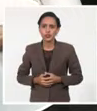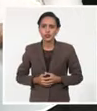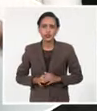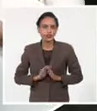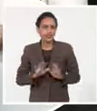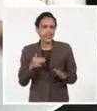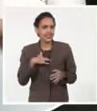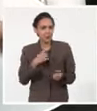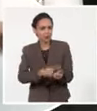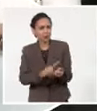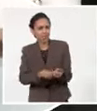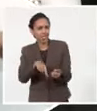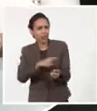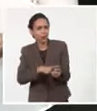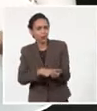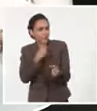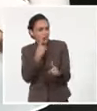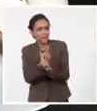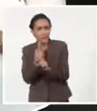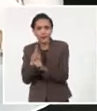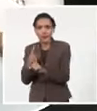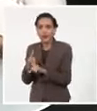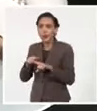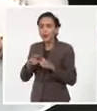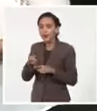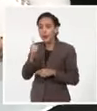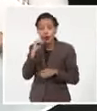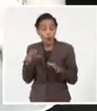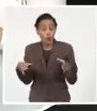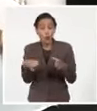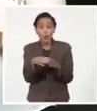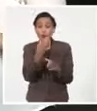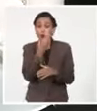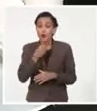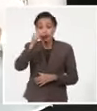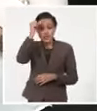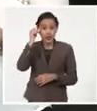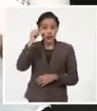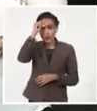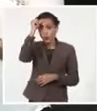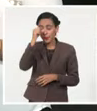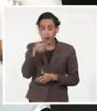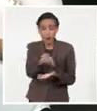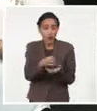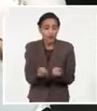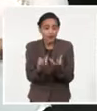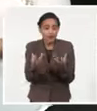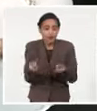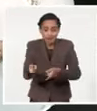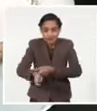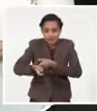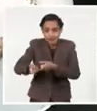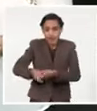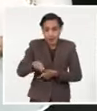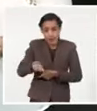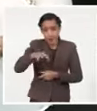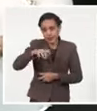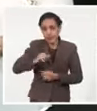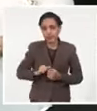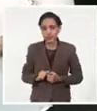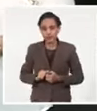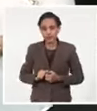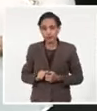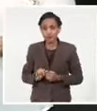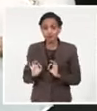habitual verlos, porque es común encontrarse un grupo de jóvenes los fines de semana en los organopónicos, sobre todo de acá de la urbe pinareña. Así mismo es,